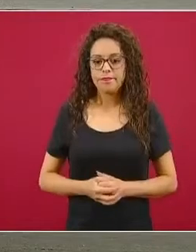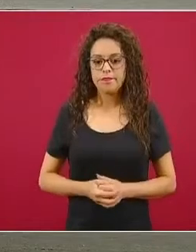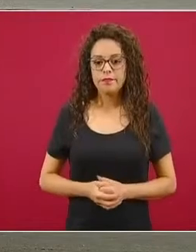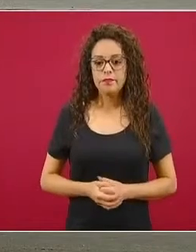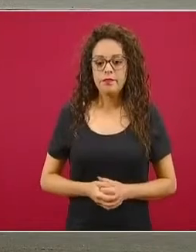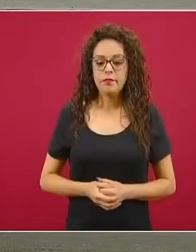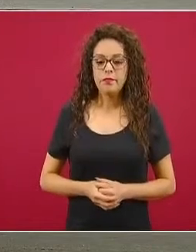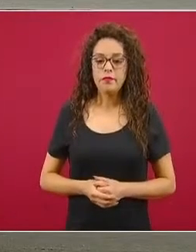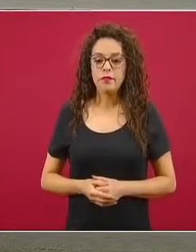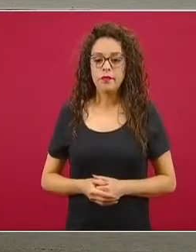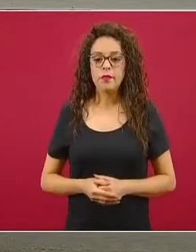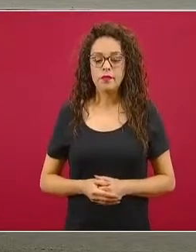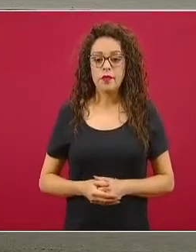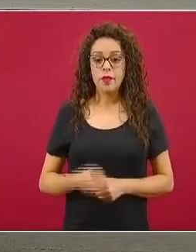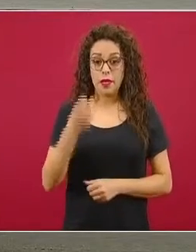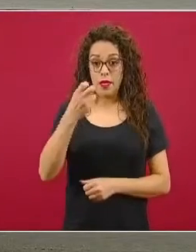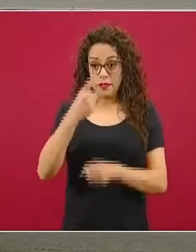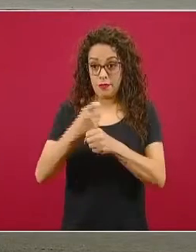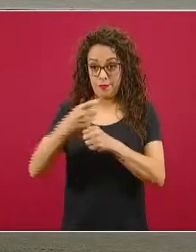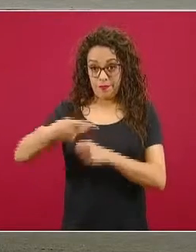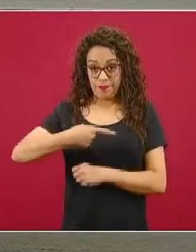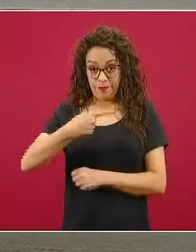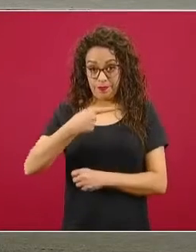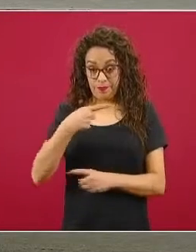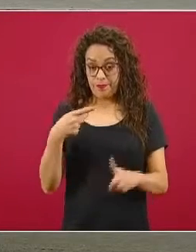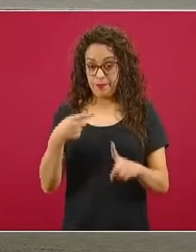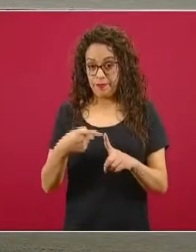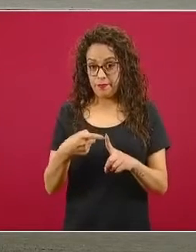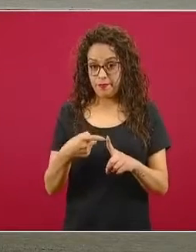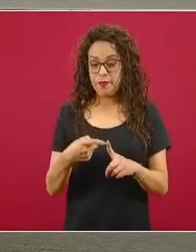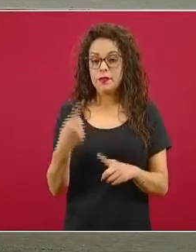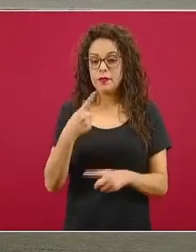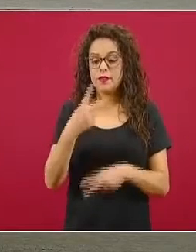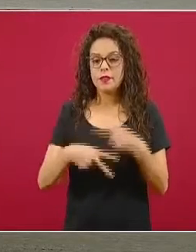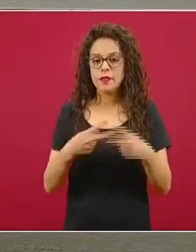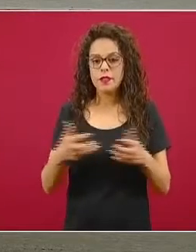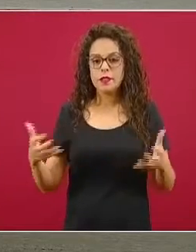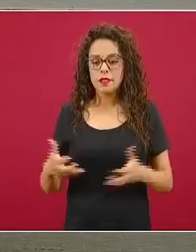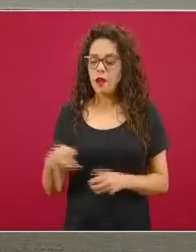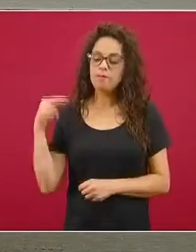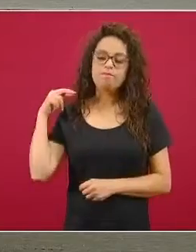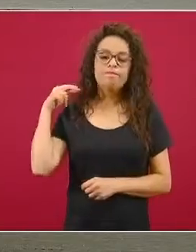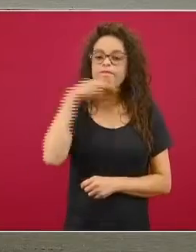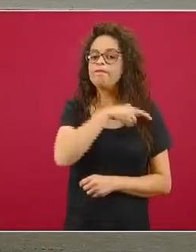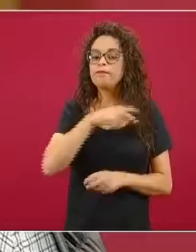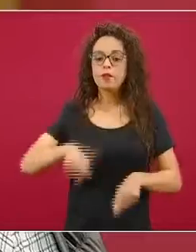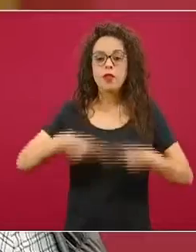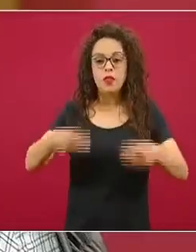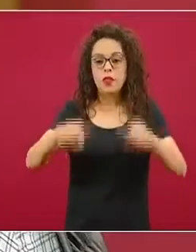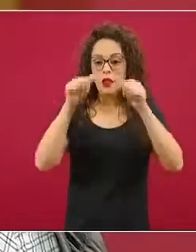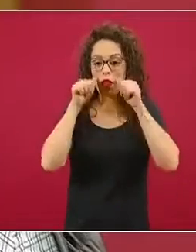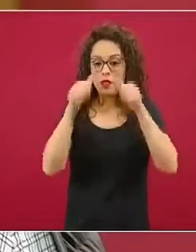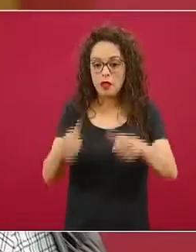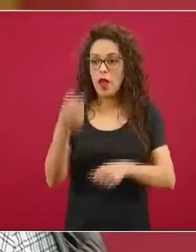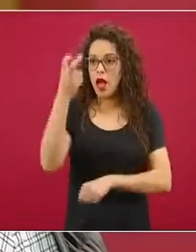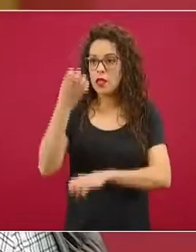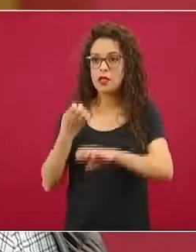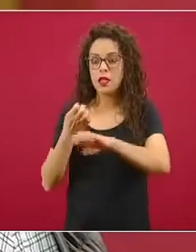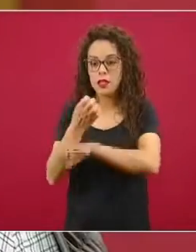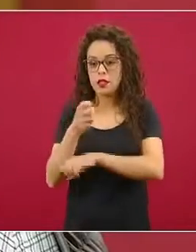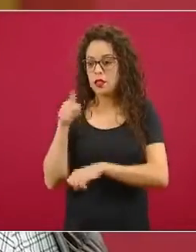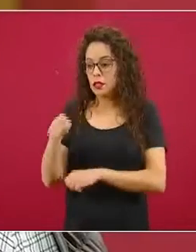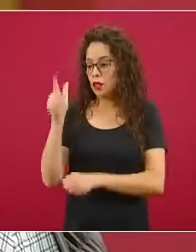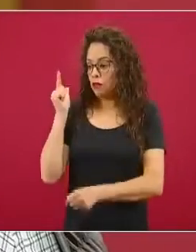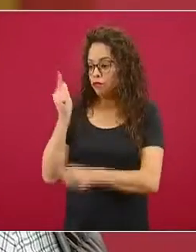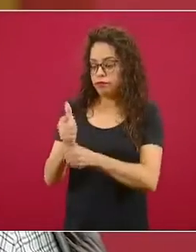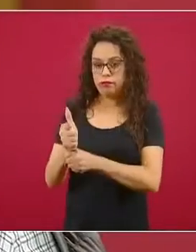la primera pregunta, prácticamente la acción de la atención es inmediata por parte de la misma entidad federativa que